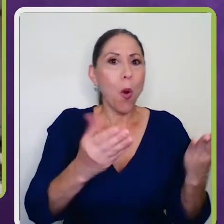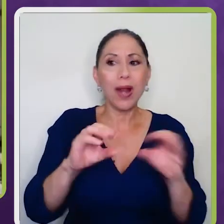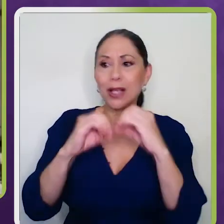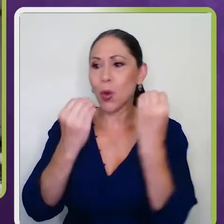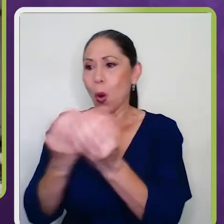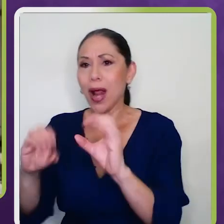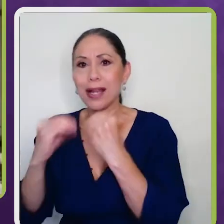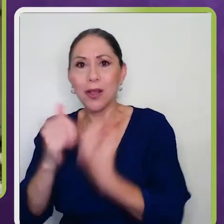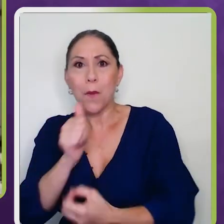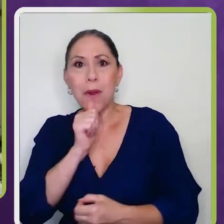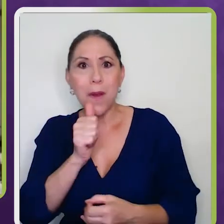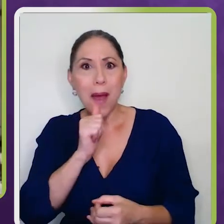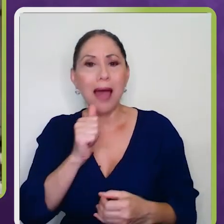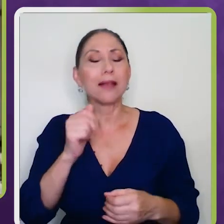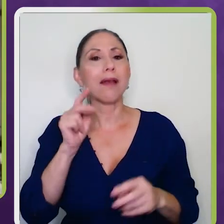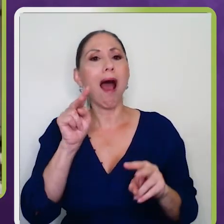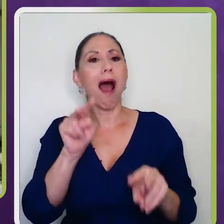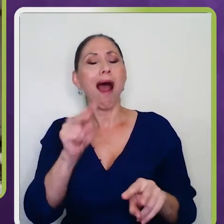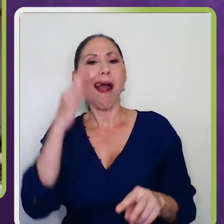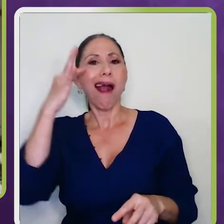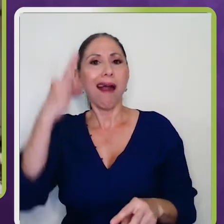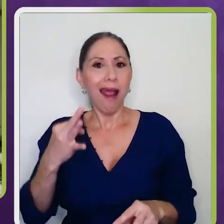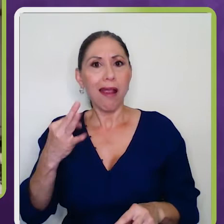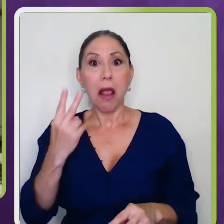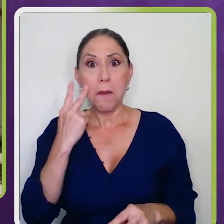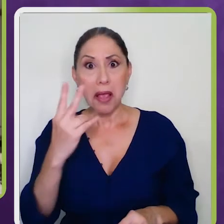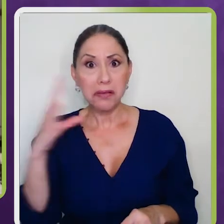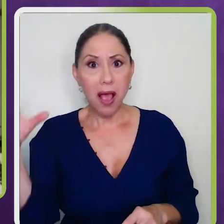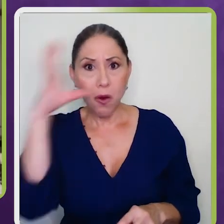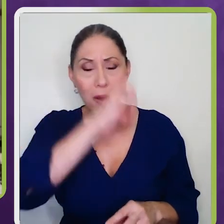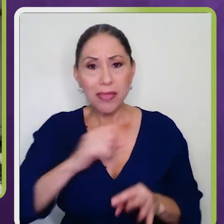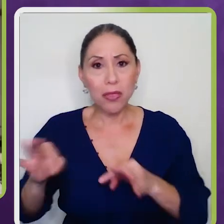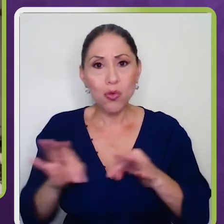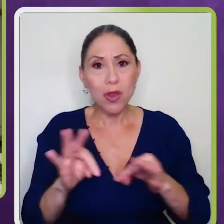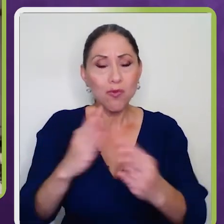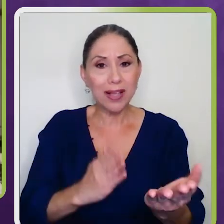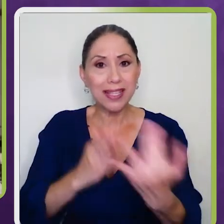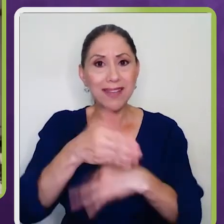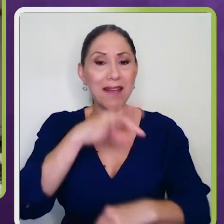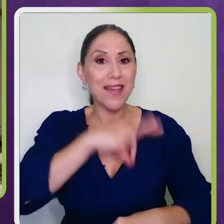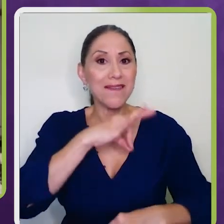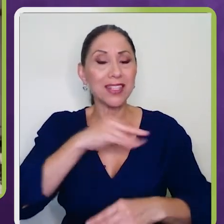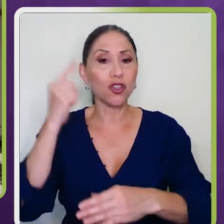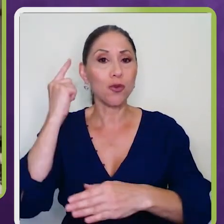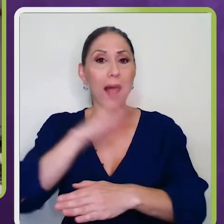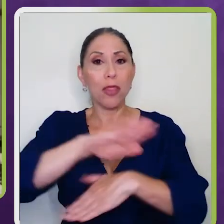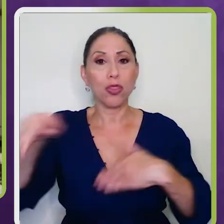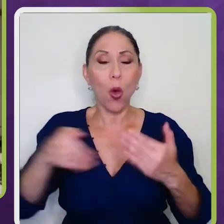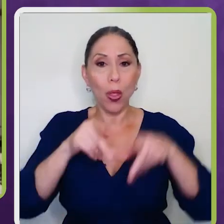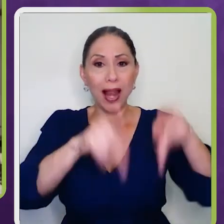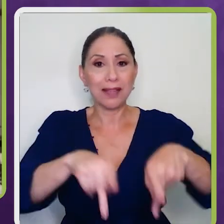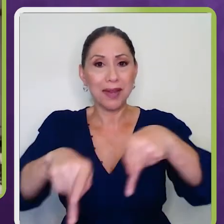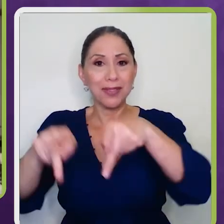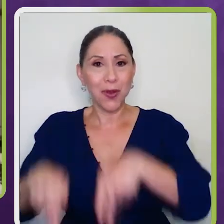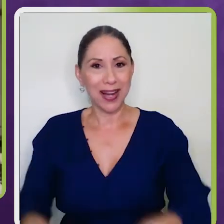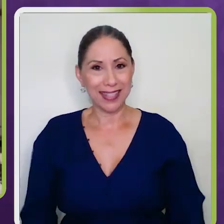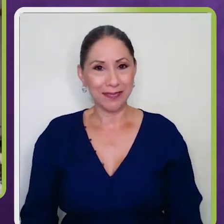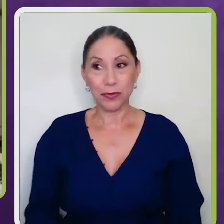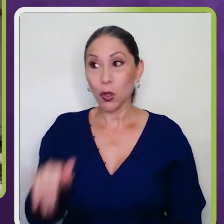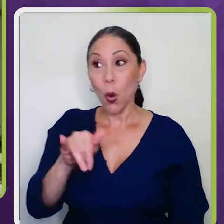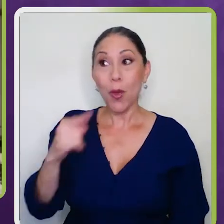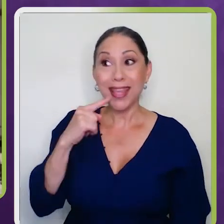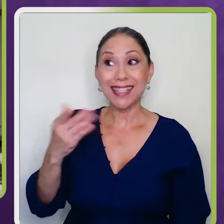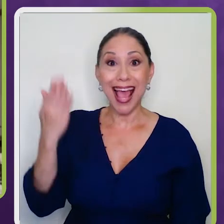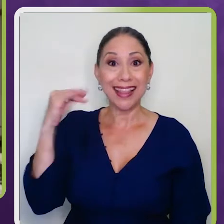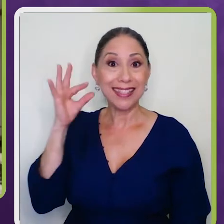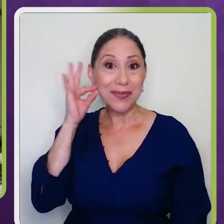privadas que van creyendo y que van viendo que el turismo accesible en realidad tiene beneficios para todos, como mencionaba Stephanie, es un tema